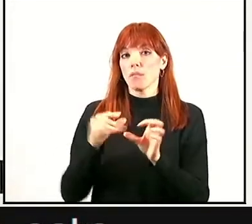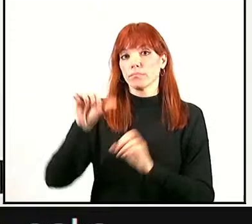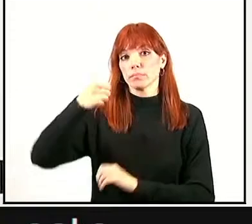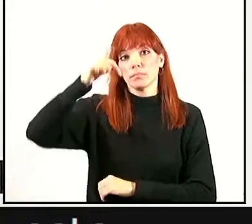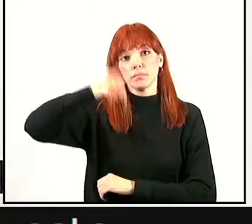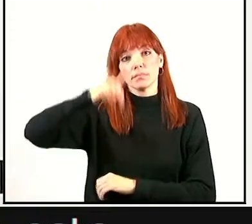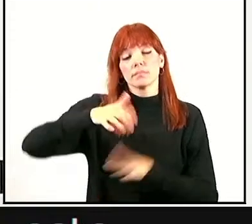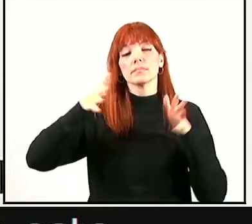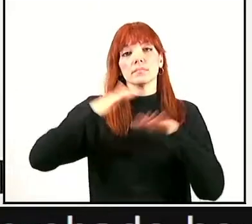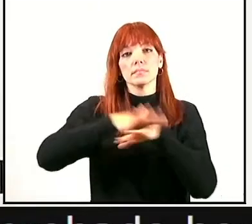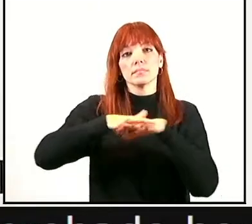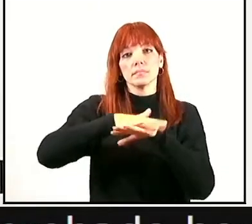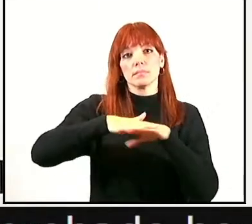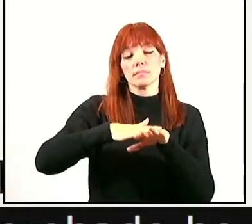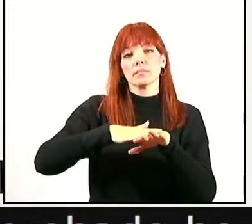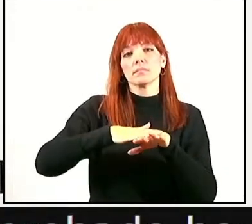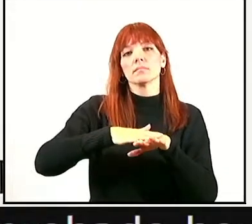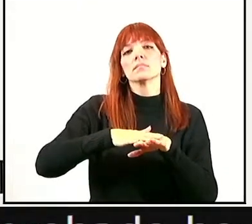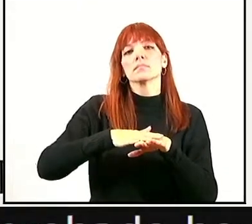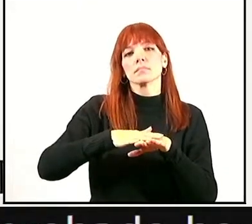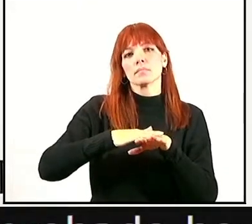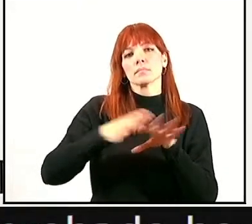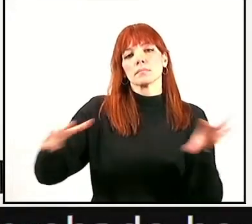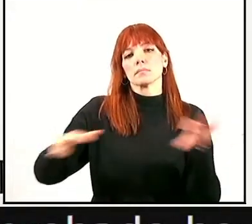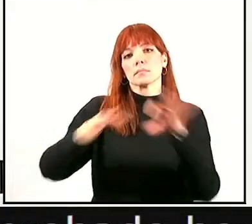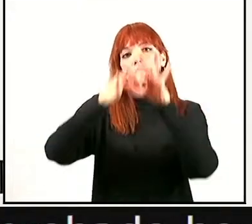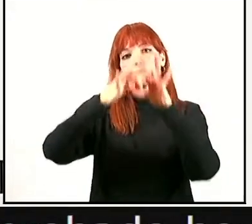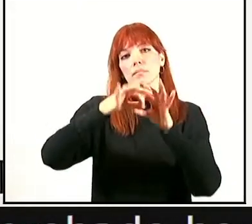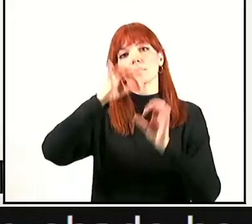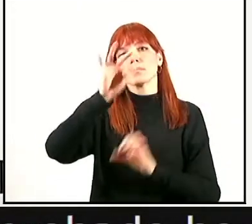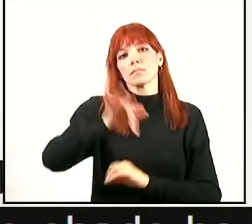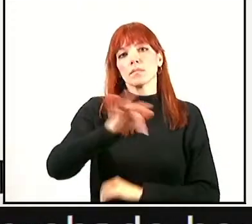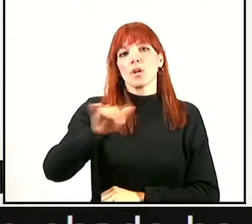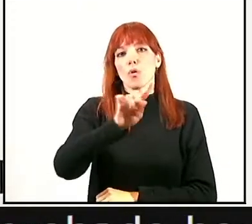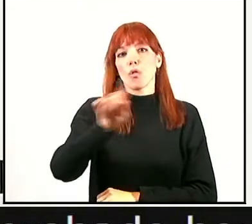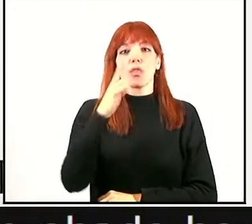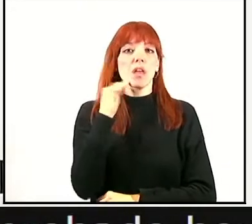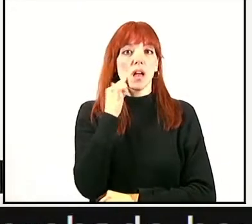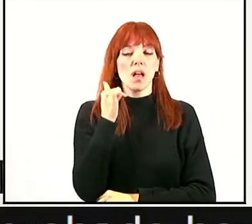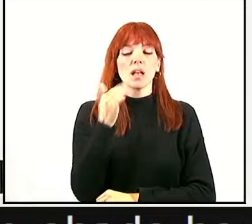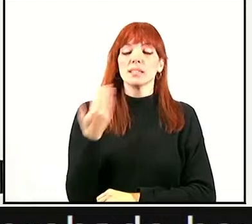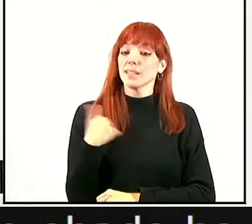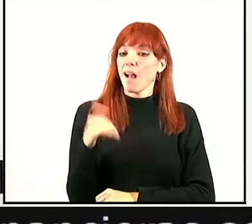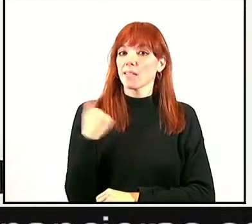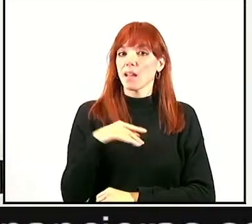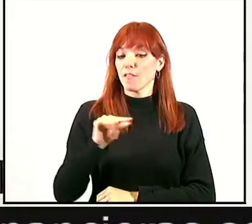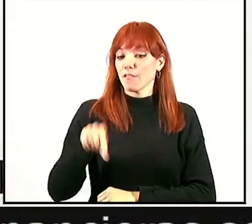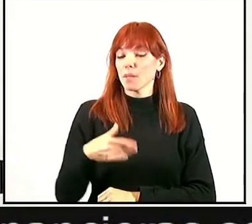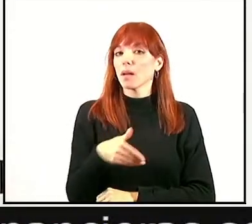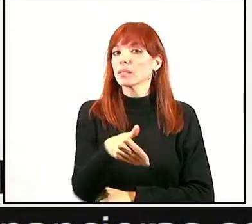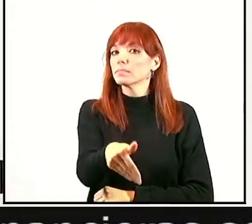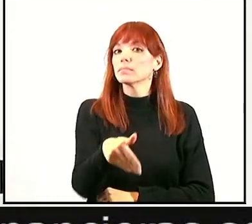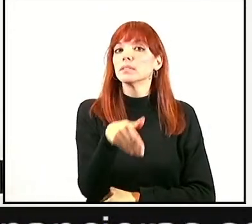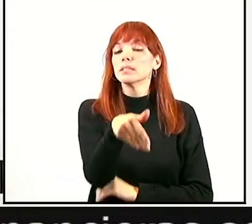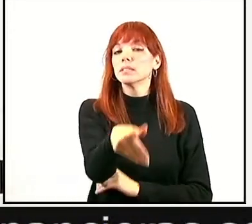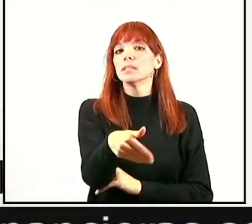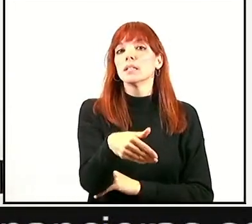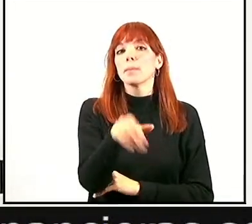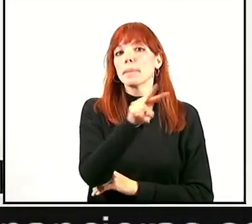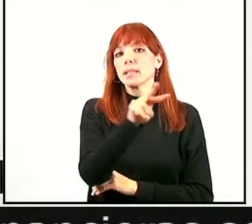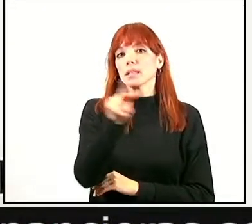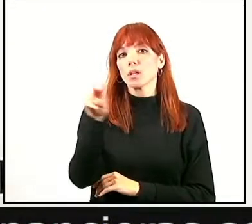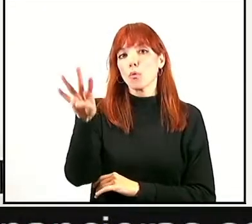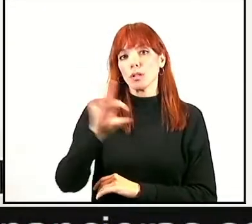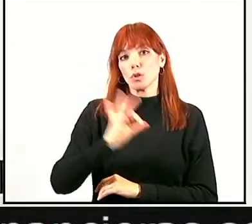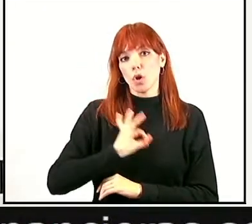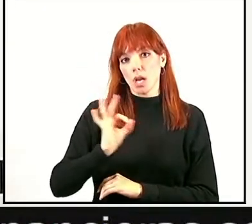hoy en Consejo de Gobierno con 11 entidades financieras, se va a formalizar el próximo 24